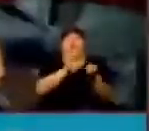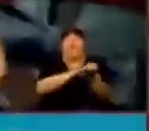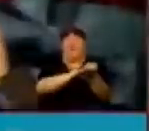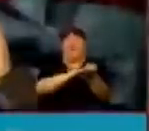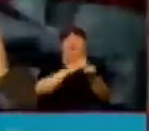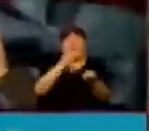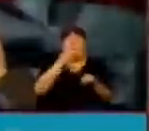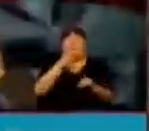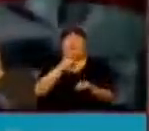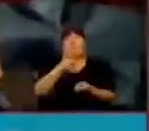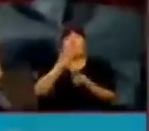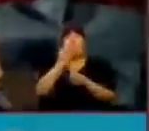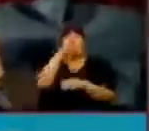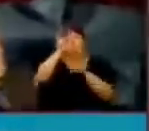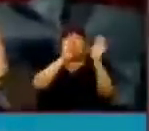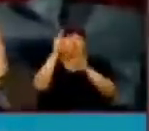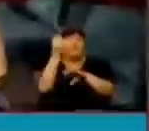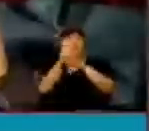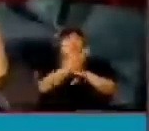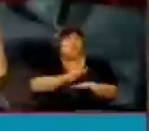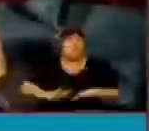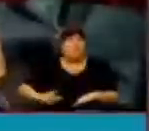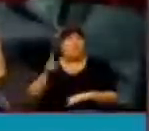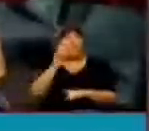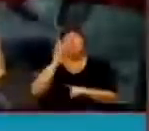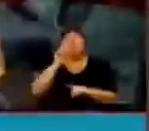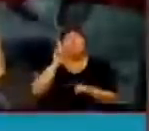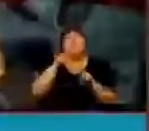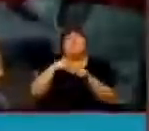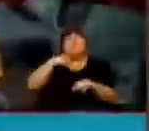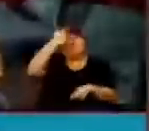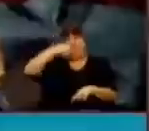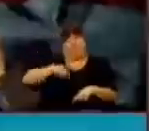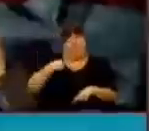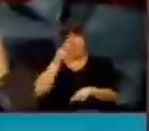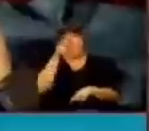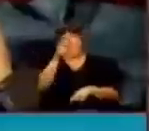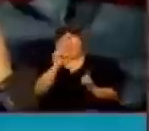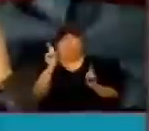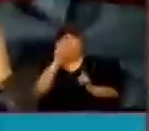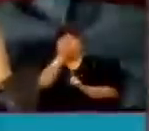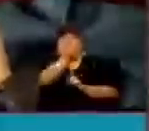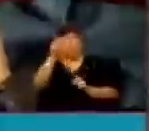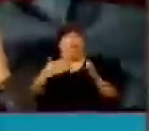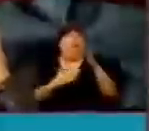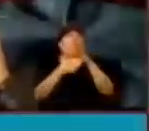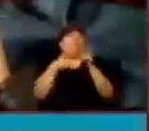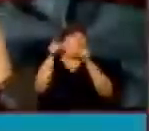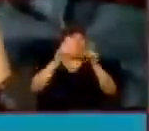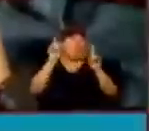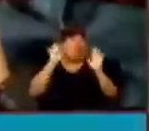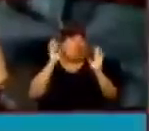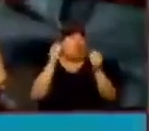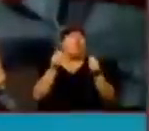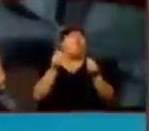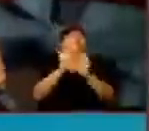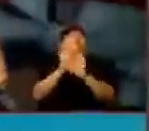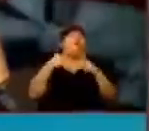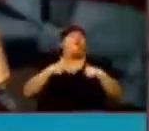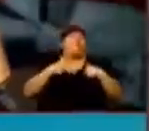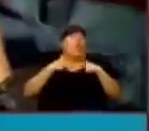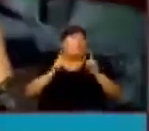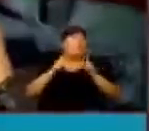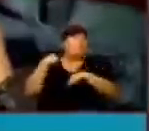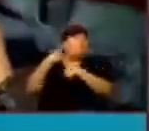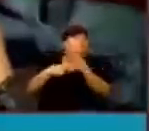empresario argentino. No hay ninguna duda. Especialmente la ley de envases, que por ahora está frenada, esperemos que